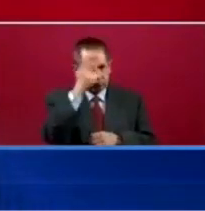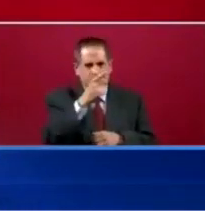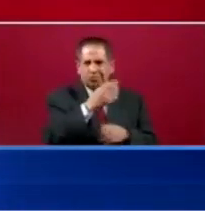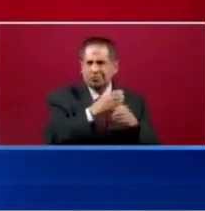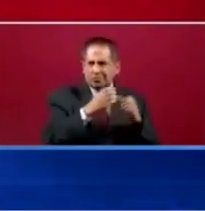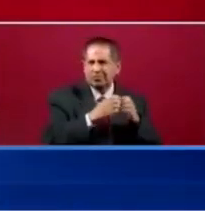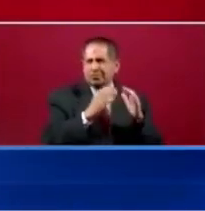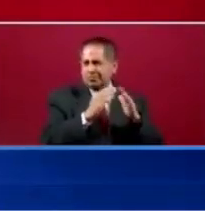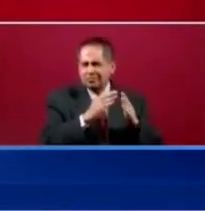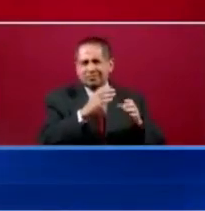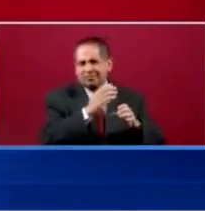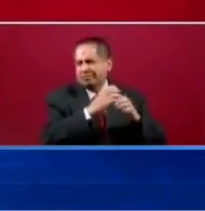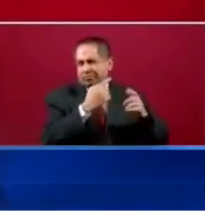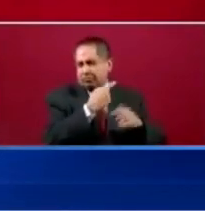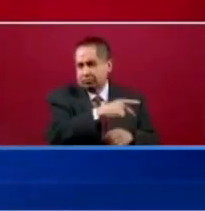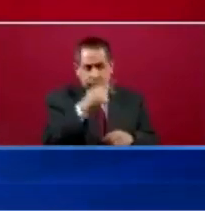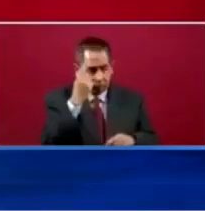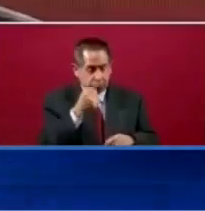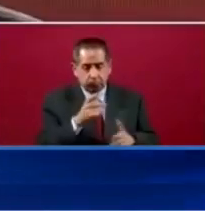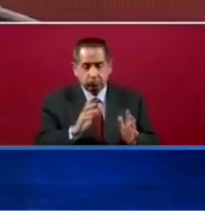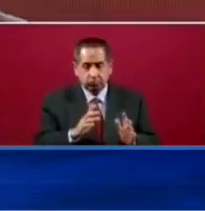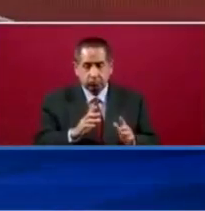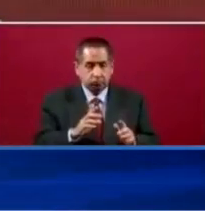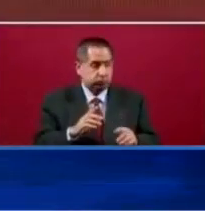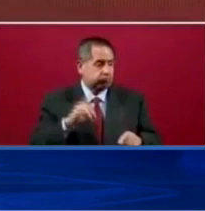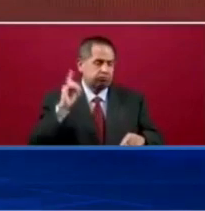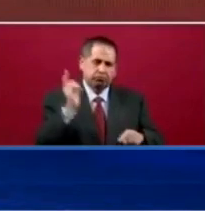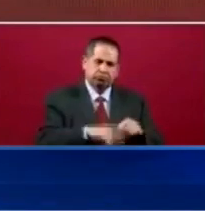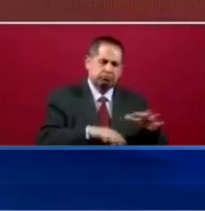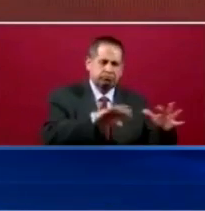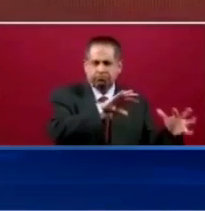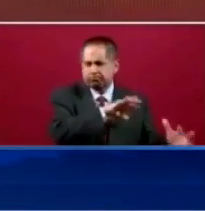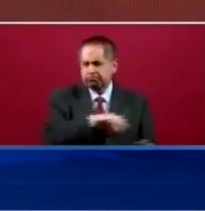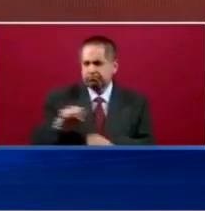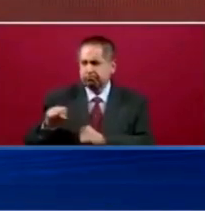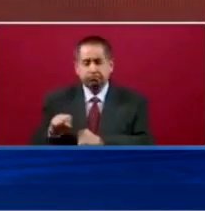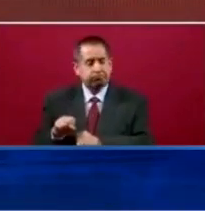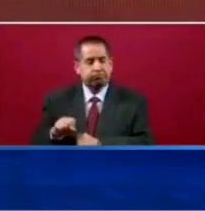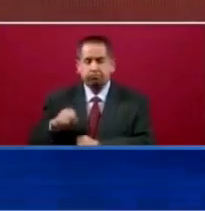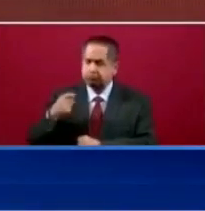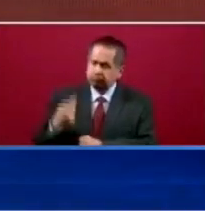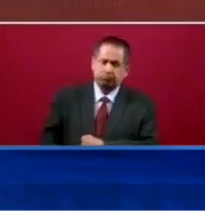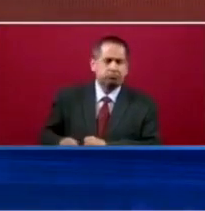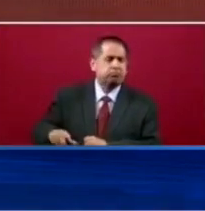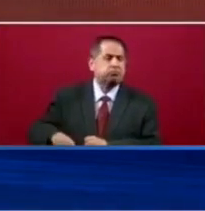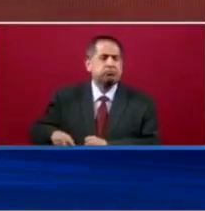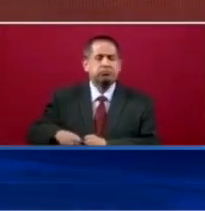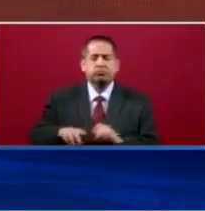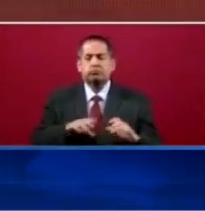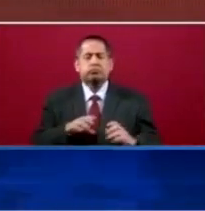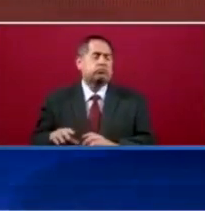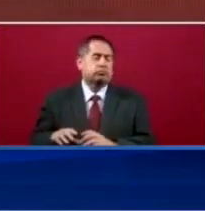Dominio, representan el legado de la Cuarta Transformación y un nuevo marco legal para mejorar